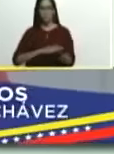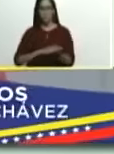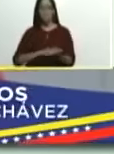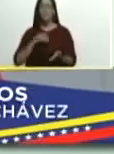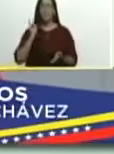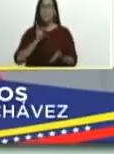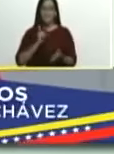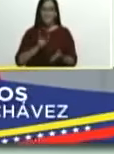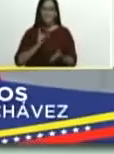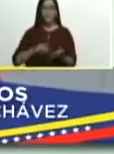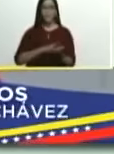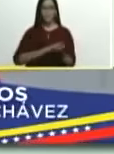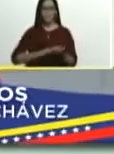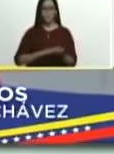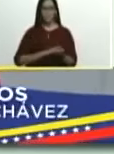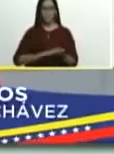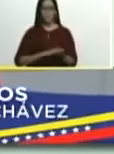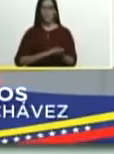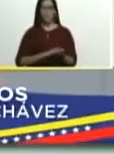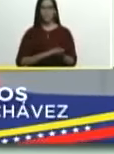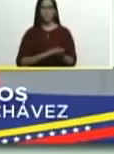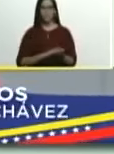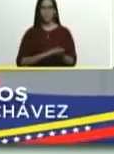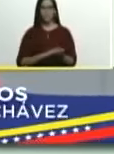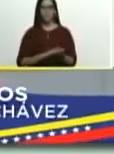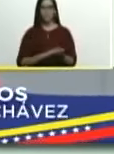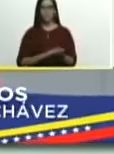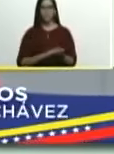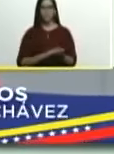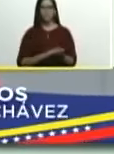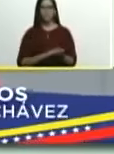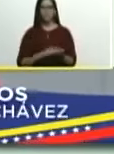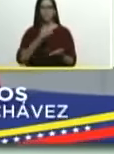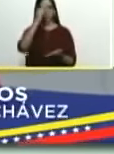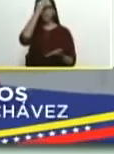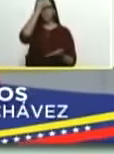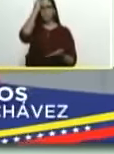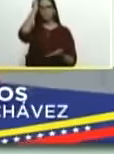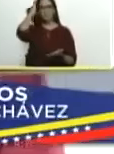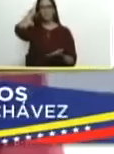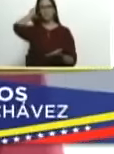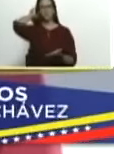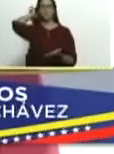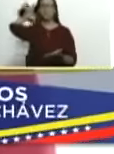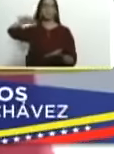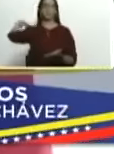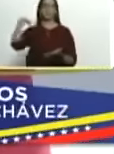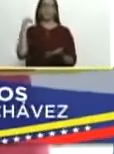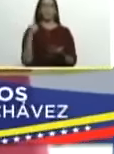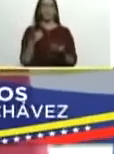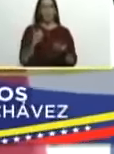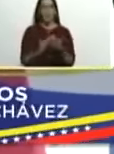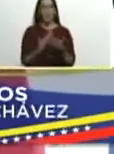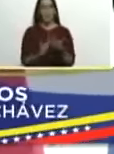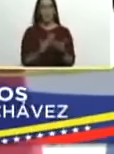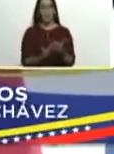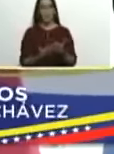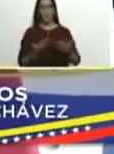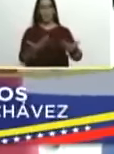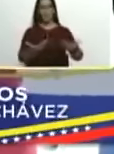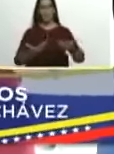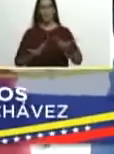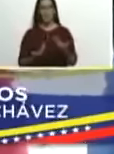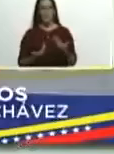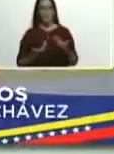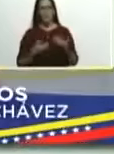debemos solucionarlo con las propuestas que vienen de la base,